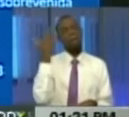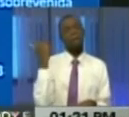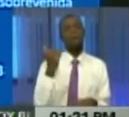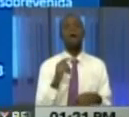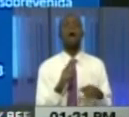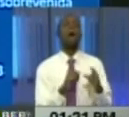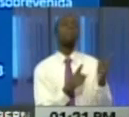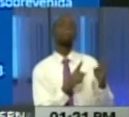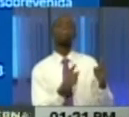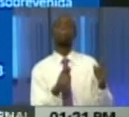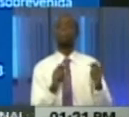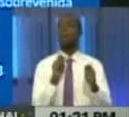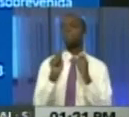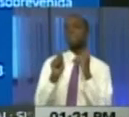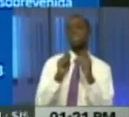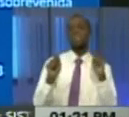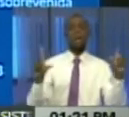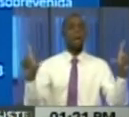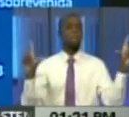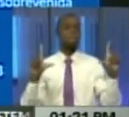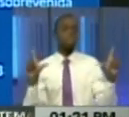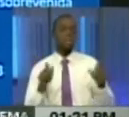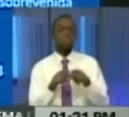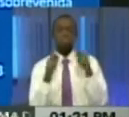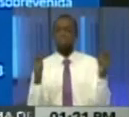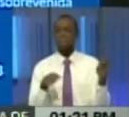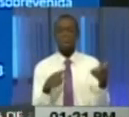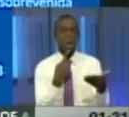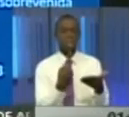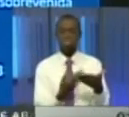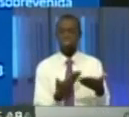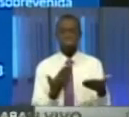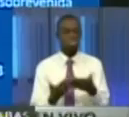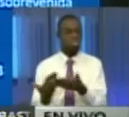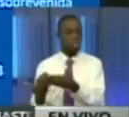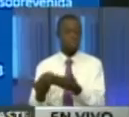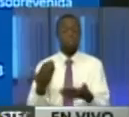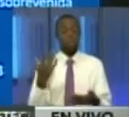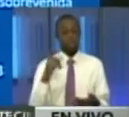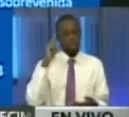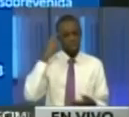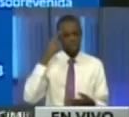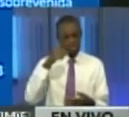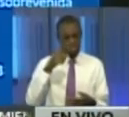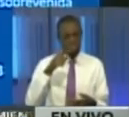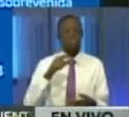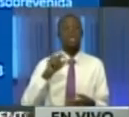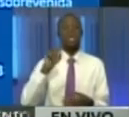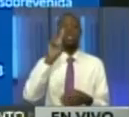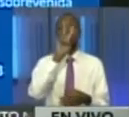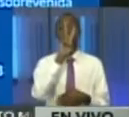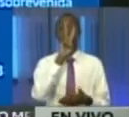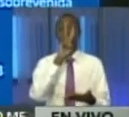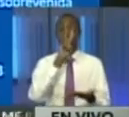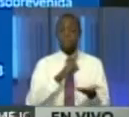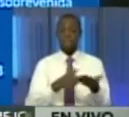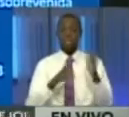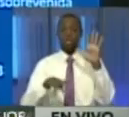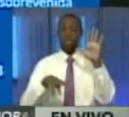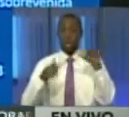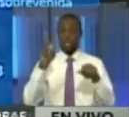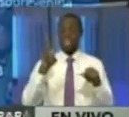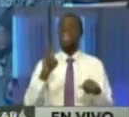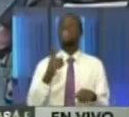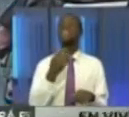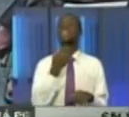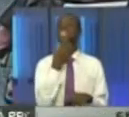medios no lo señalan de ninguna manera, pero en diciembre, quiero recordarlo aquí, en diciembre del 2012